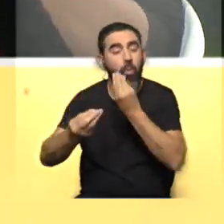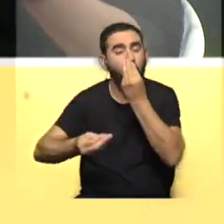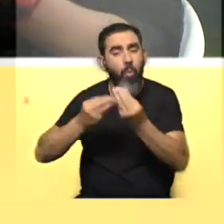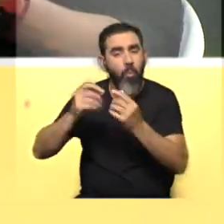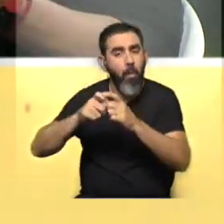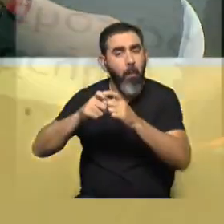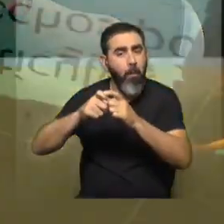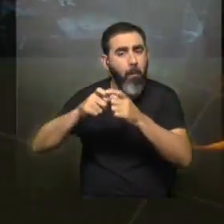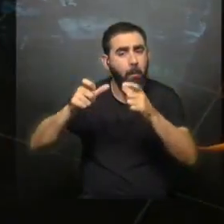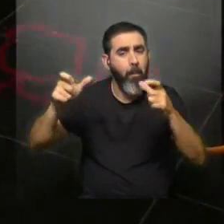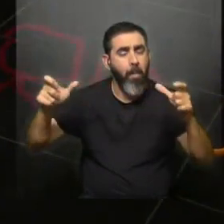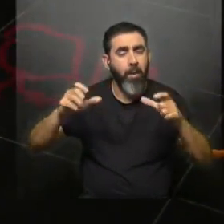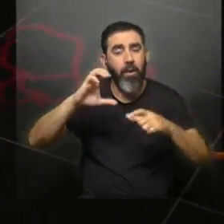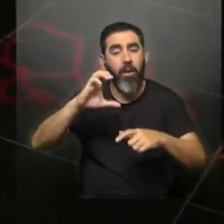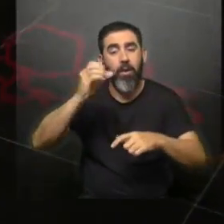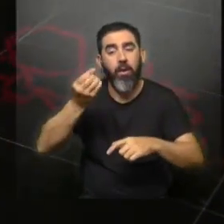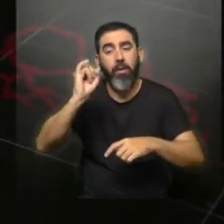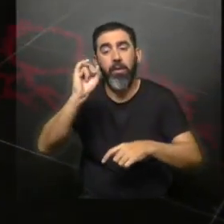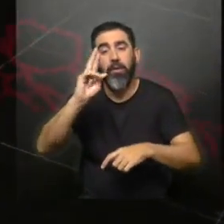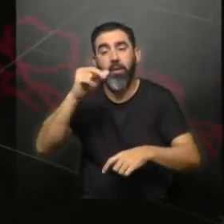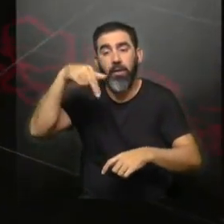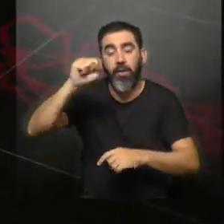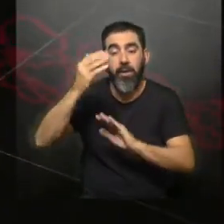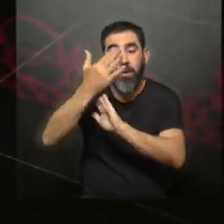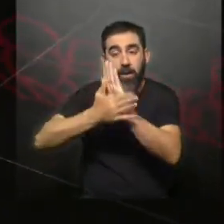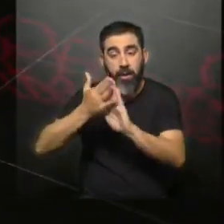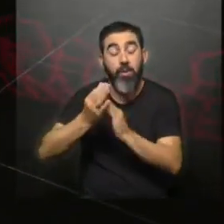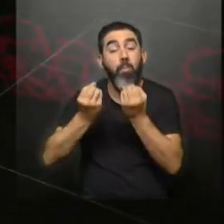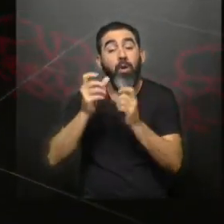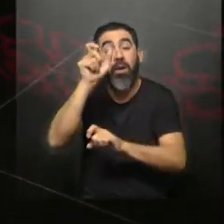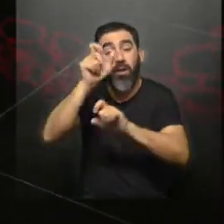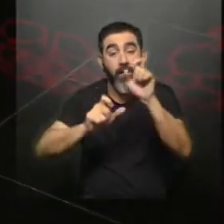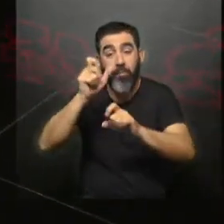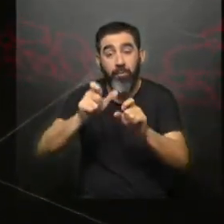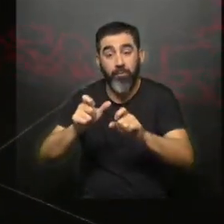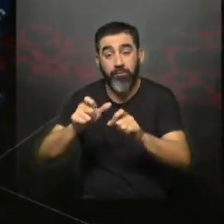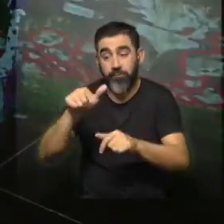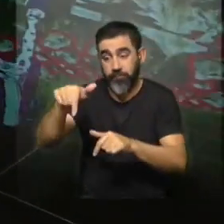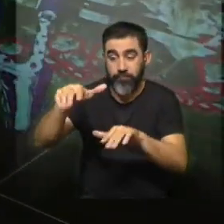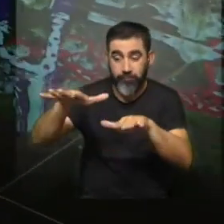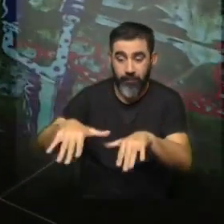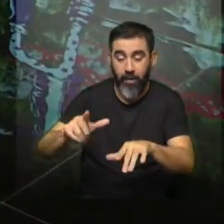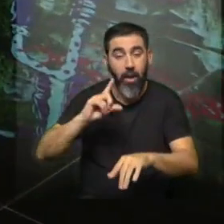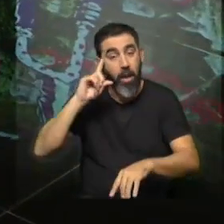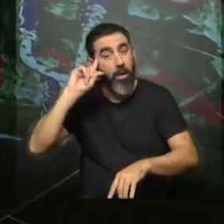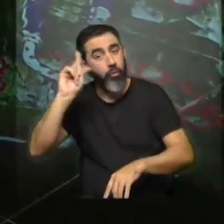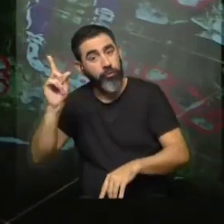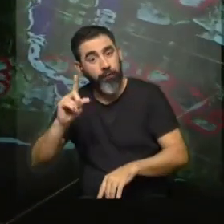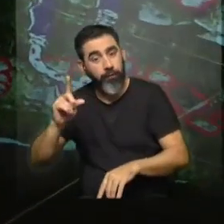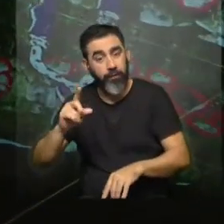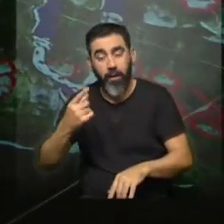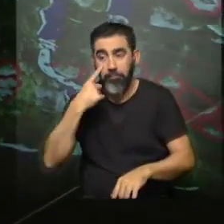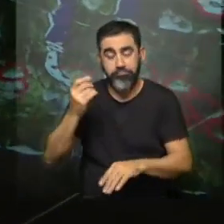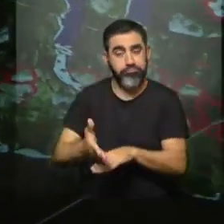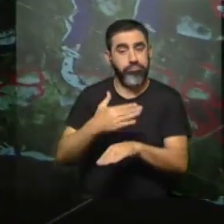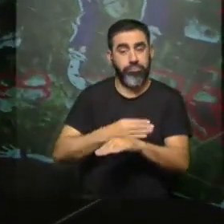aumentó el inventario de cairnes a nivel nacional, porque la gente que está en el lugar después, enseguida, si no se dio